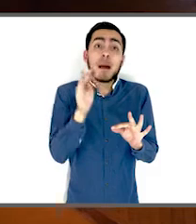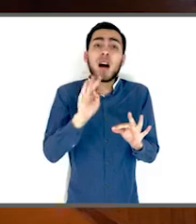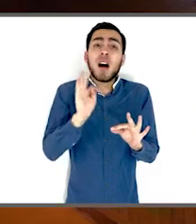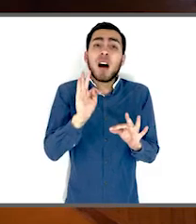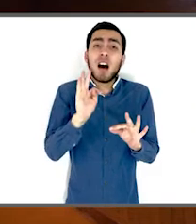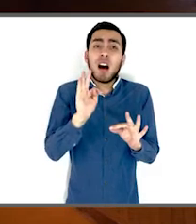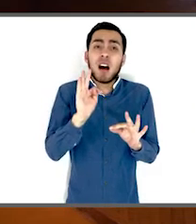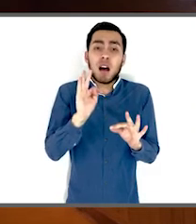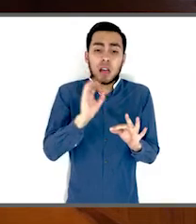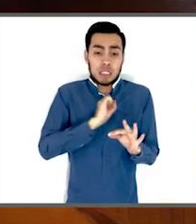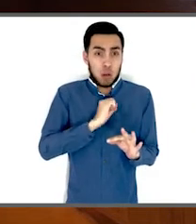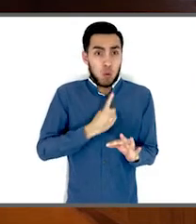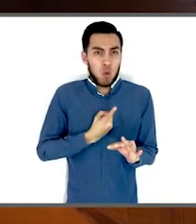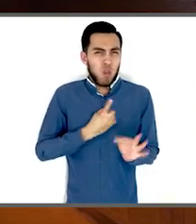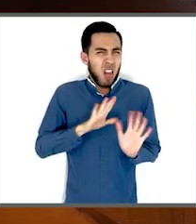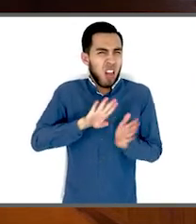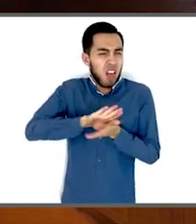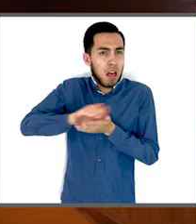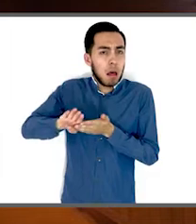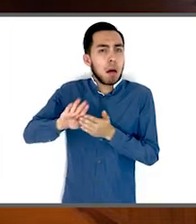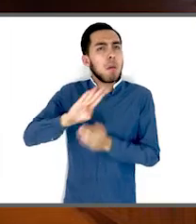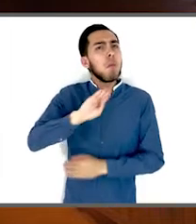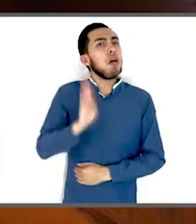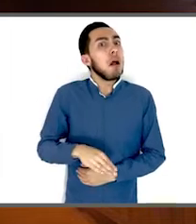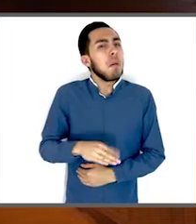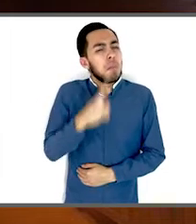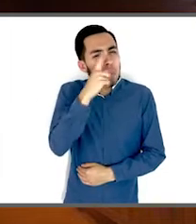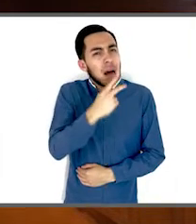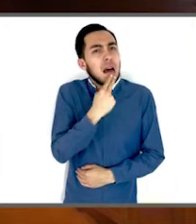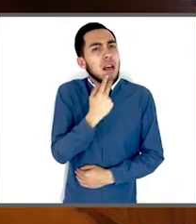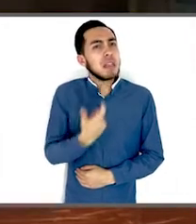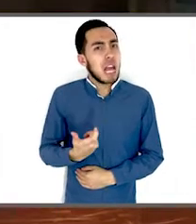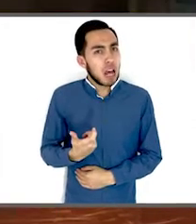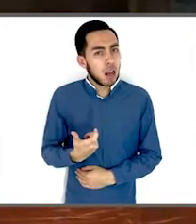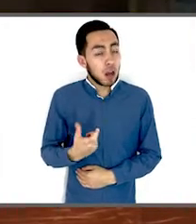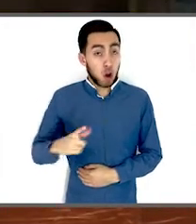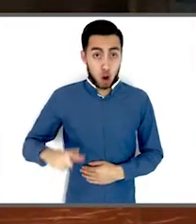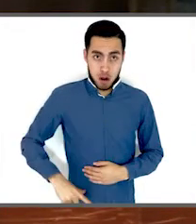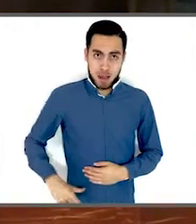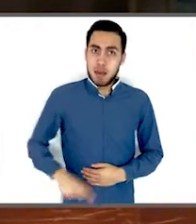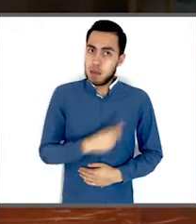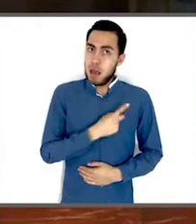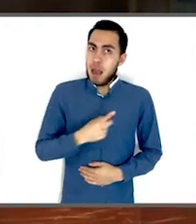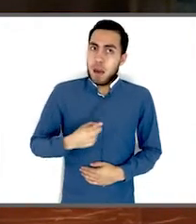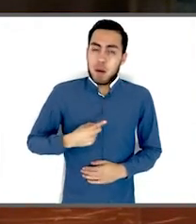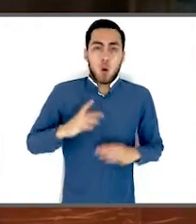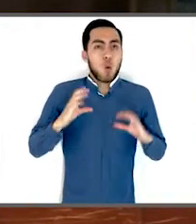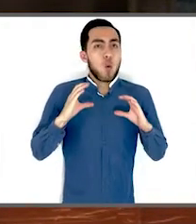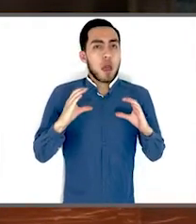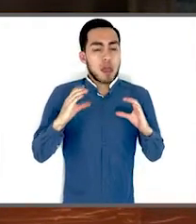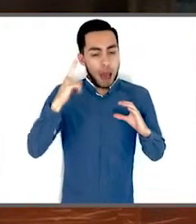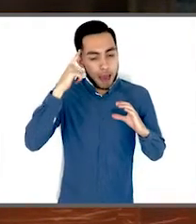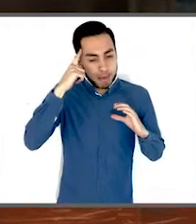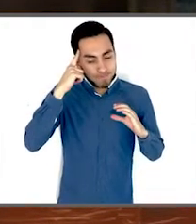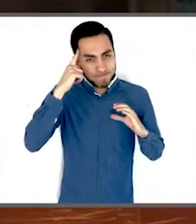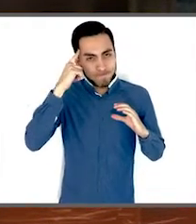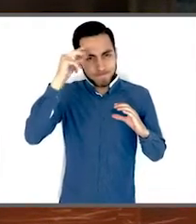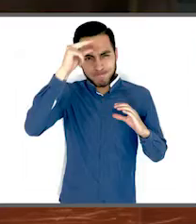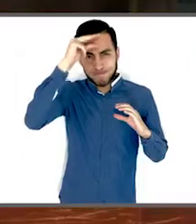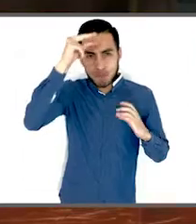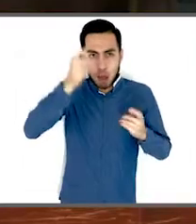importante, pero si no hay vida, pues ¿para qué quieres que haya actividad económica? Y los gobiernos debemos de tener